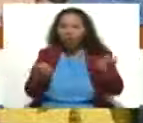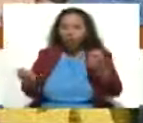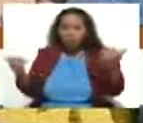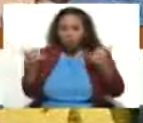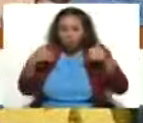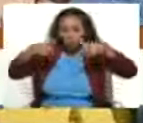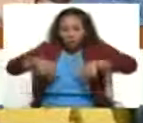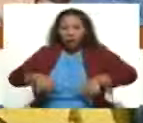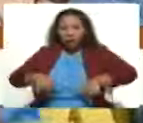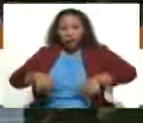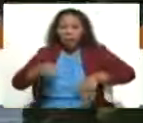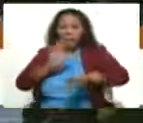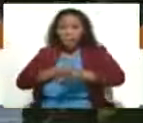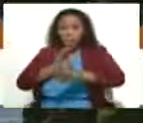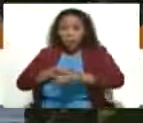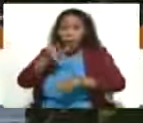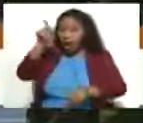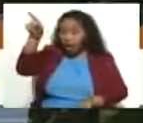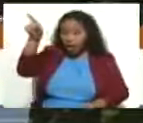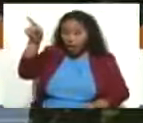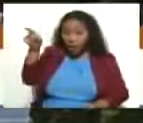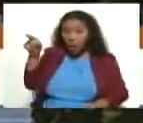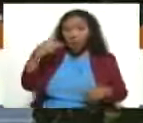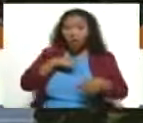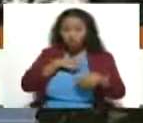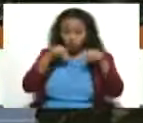Por eso estar aquí tiene